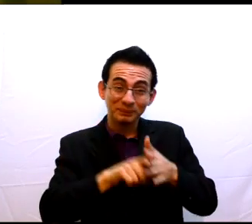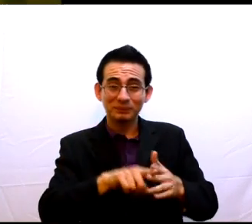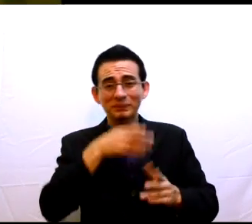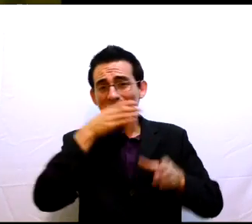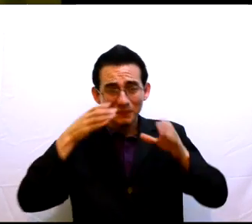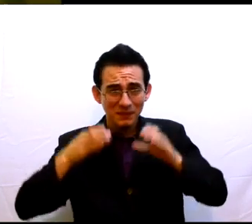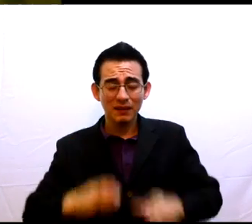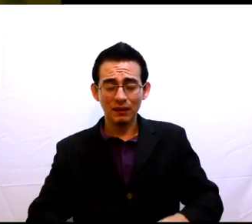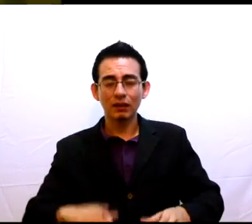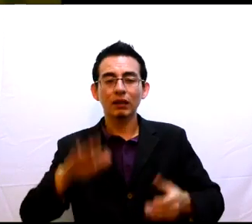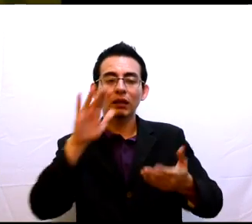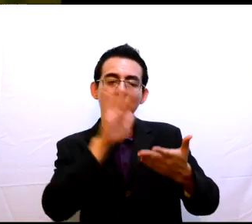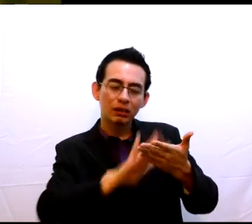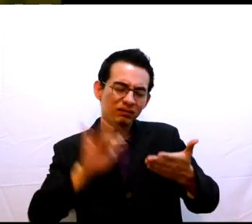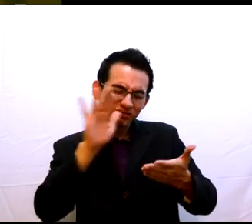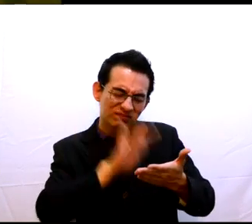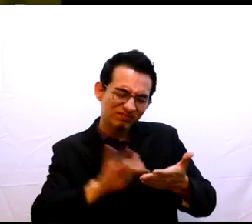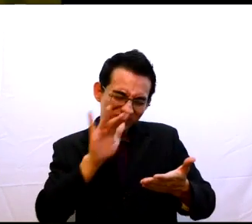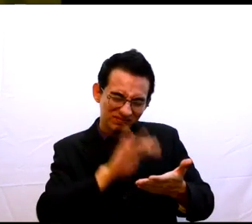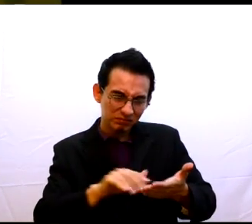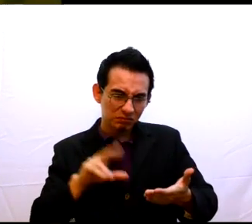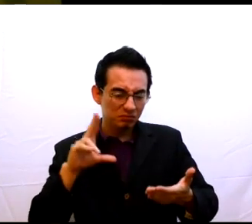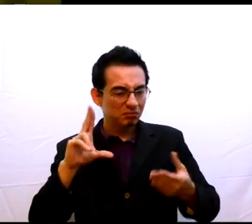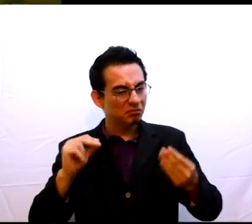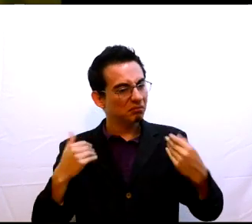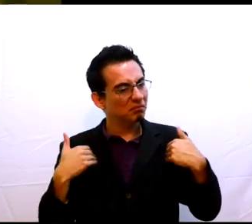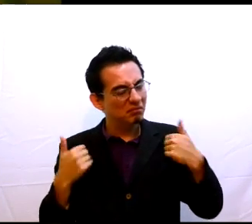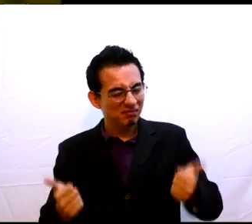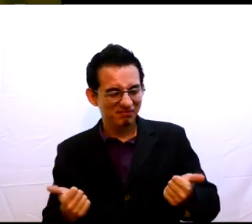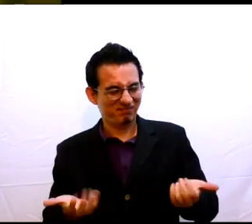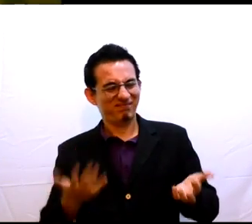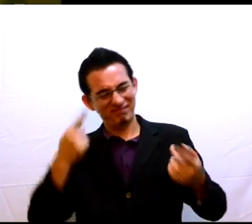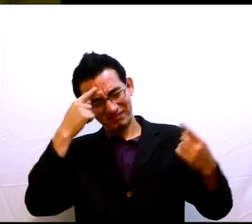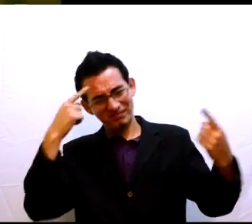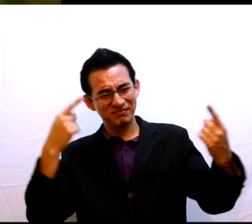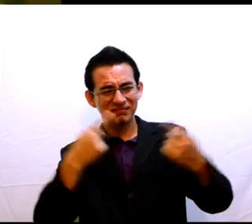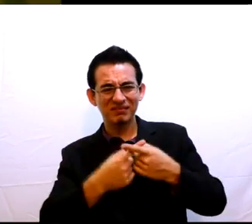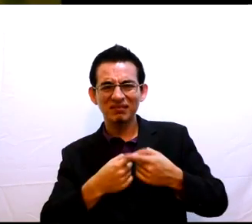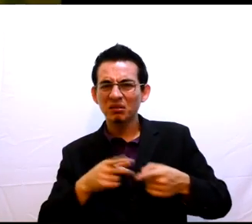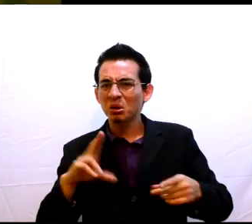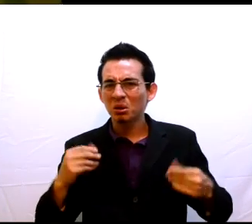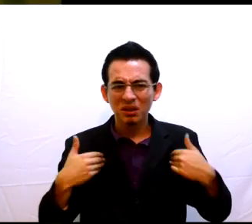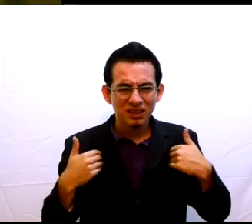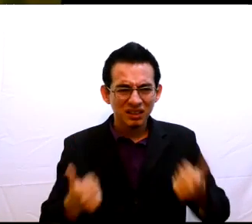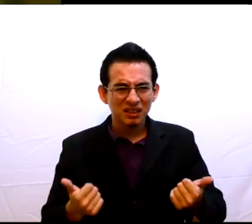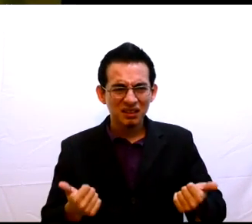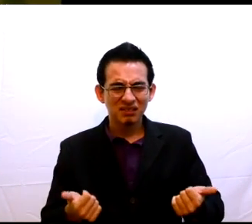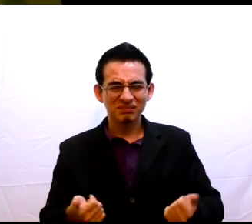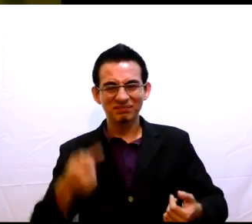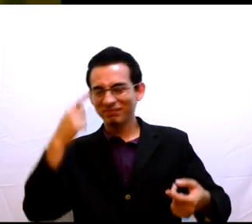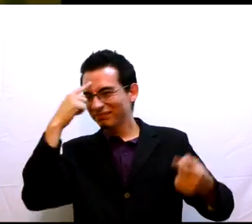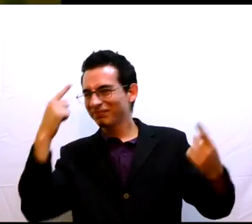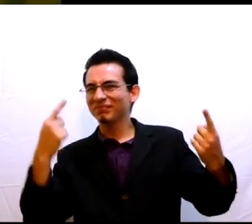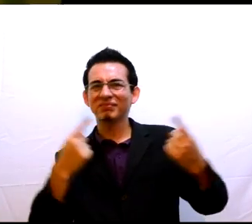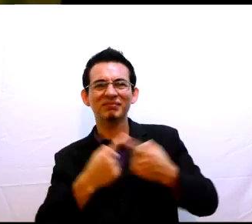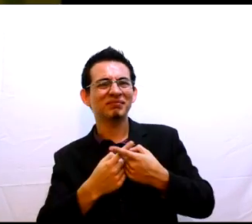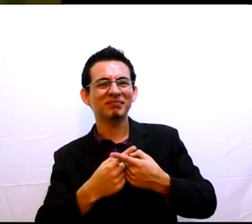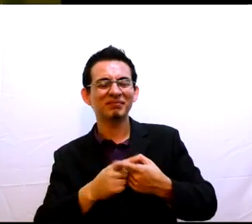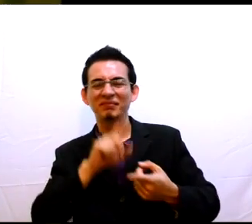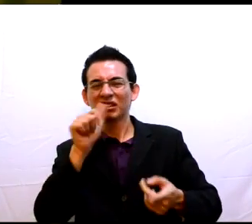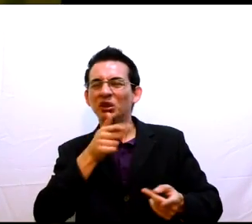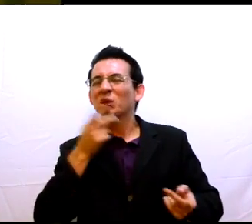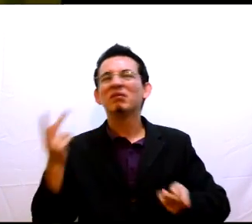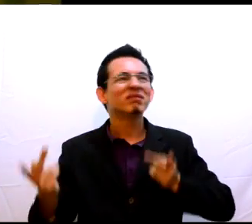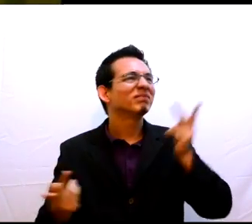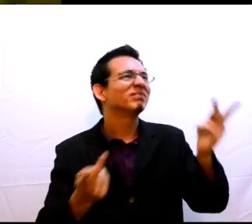que leía esa esa parábola y no lo entendía no hizo su trance y lo alabó y yo le